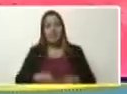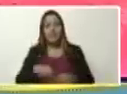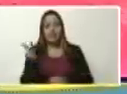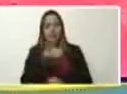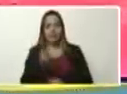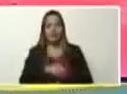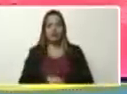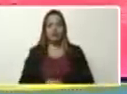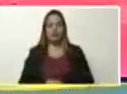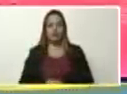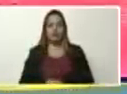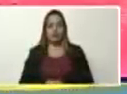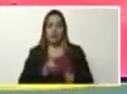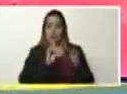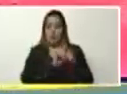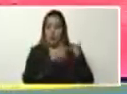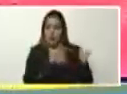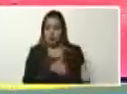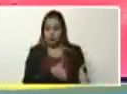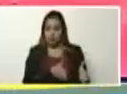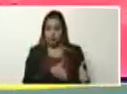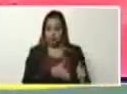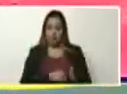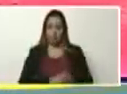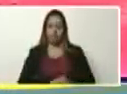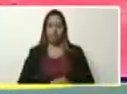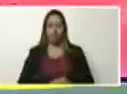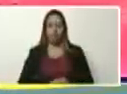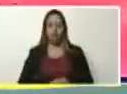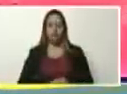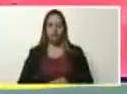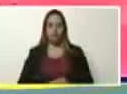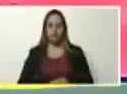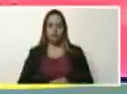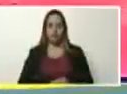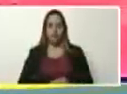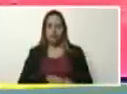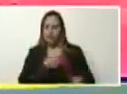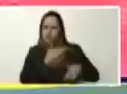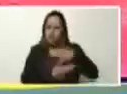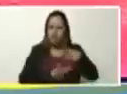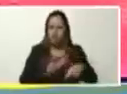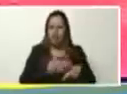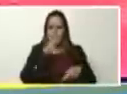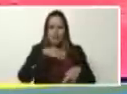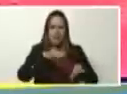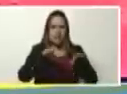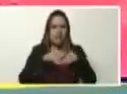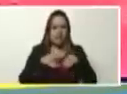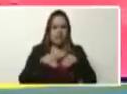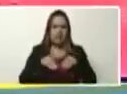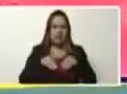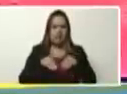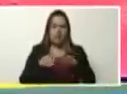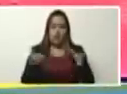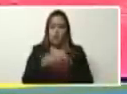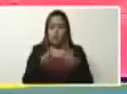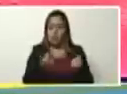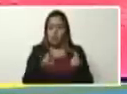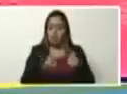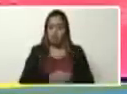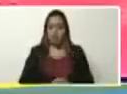Venezuela. Primera etapa de rebeliones antiimperialistas, antioligárquica.